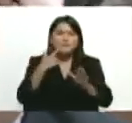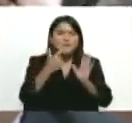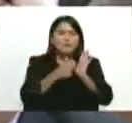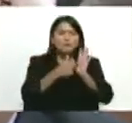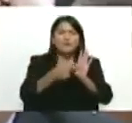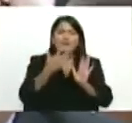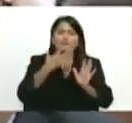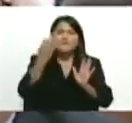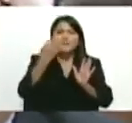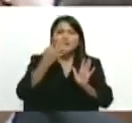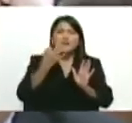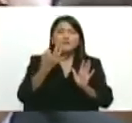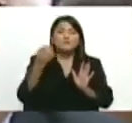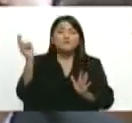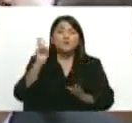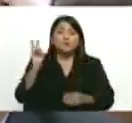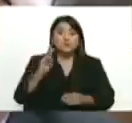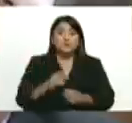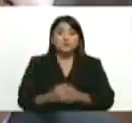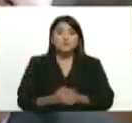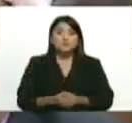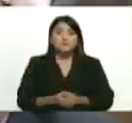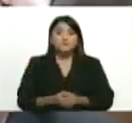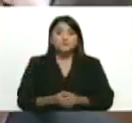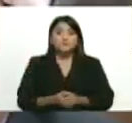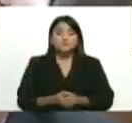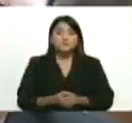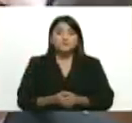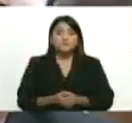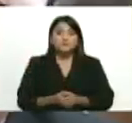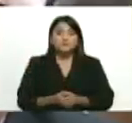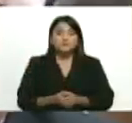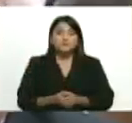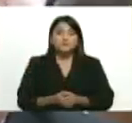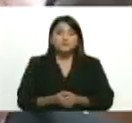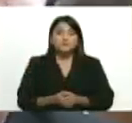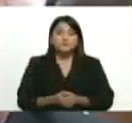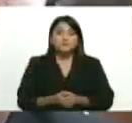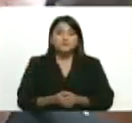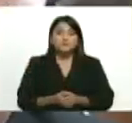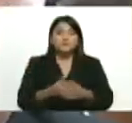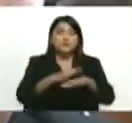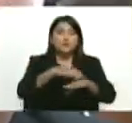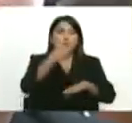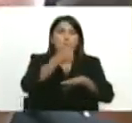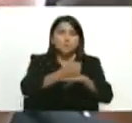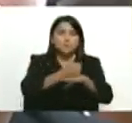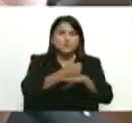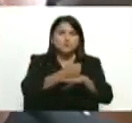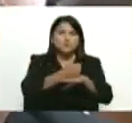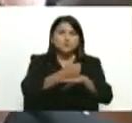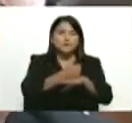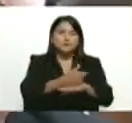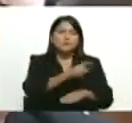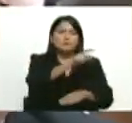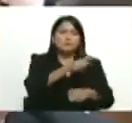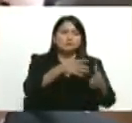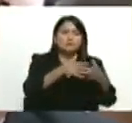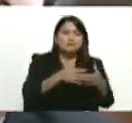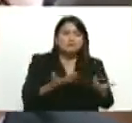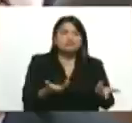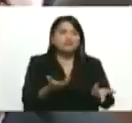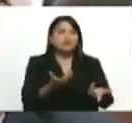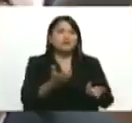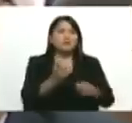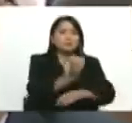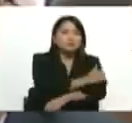de lo que está ocurriendo, de lo que hoy está atravesando el pueblo venezolano por culpa de los extremos que siguen negándose a la